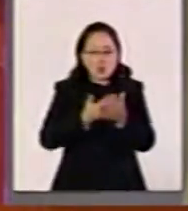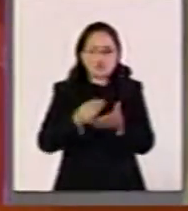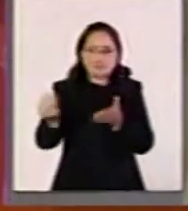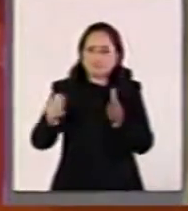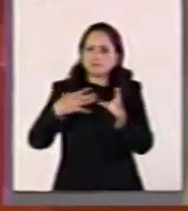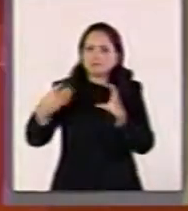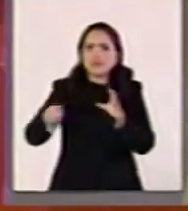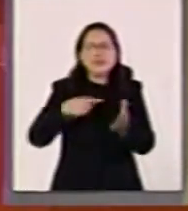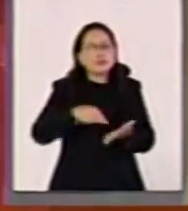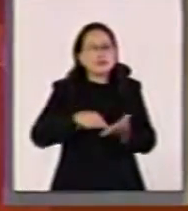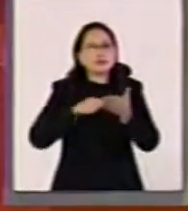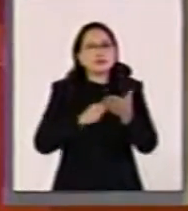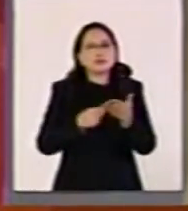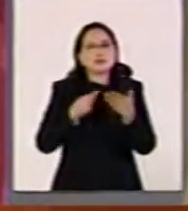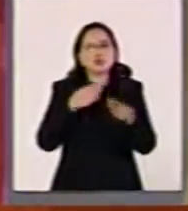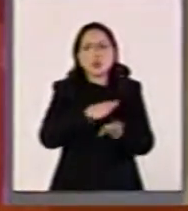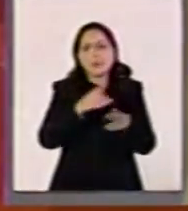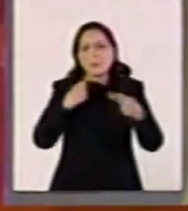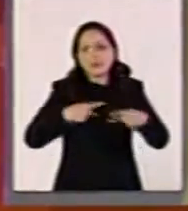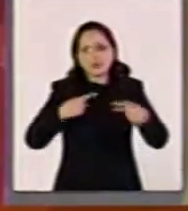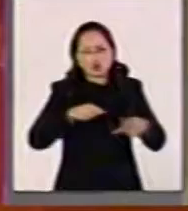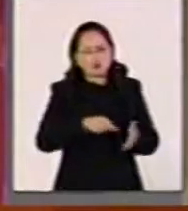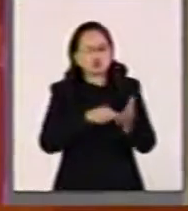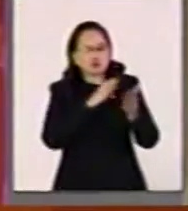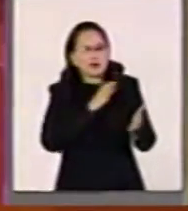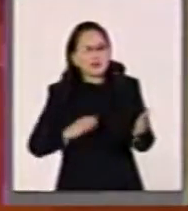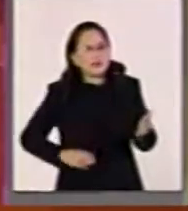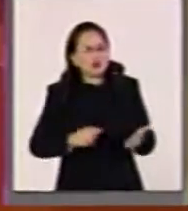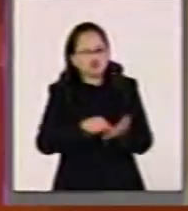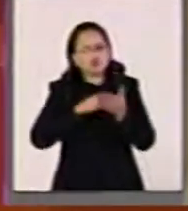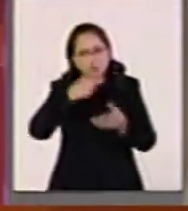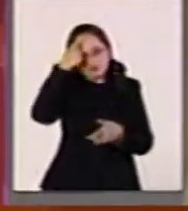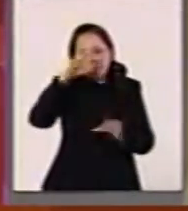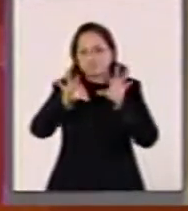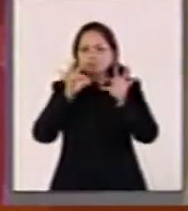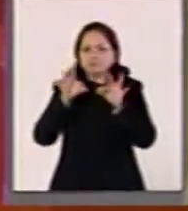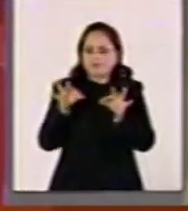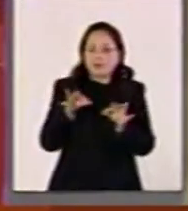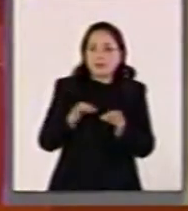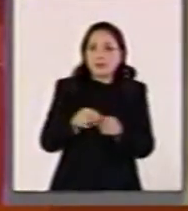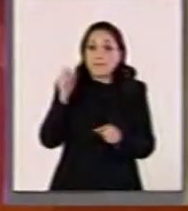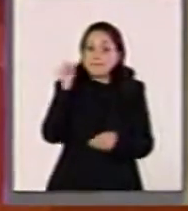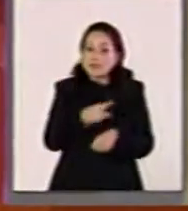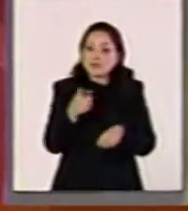de personalidades, de candidaturas, y en ese mismo día,